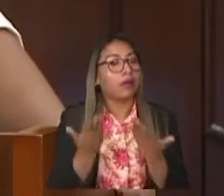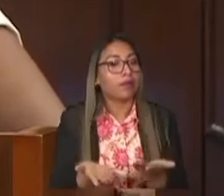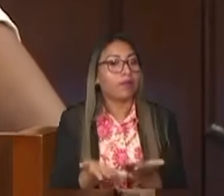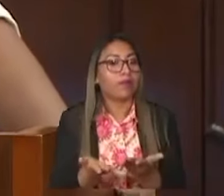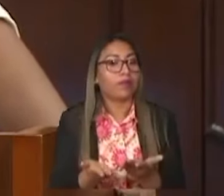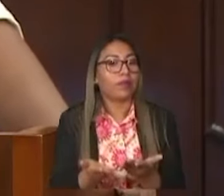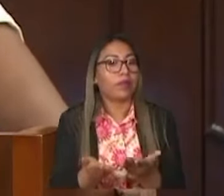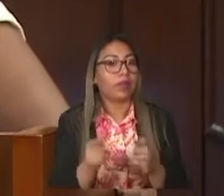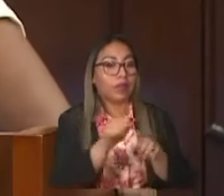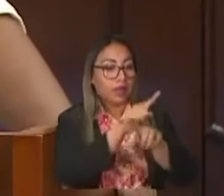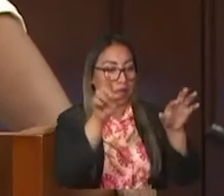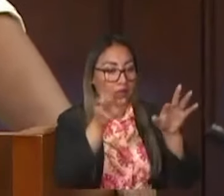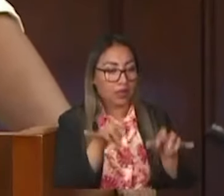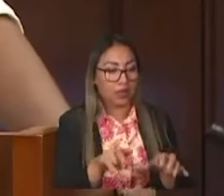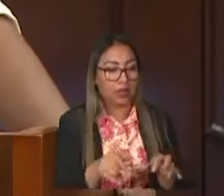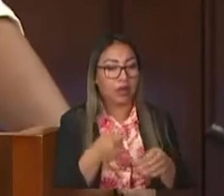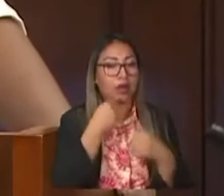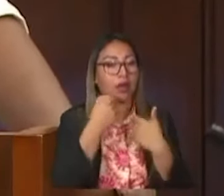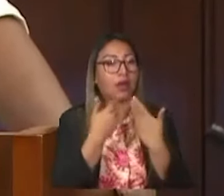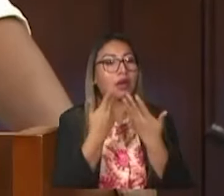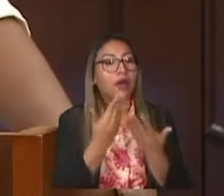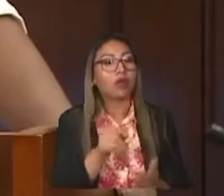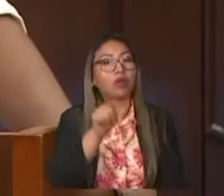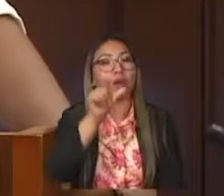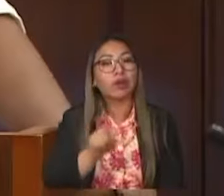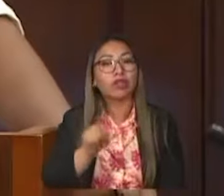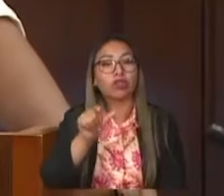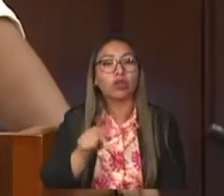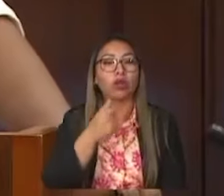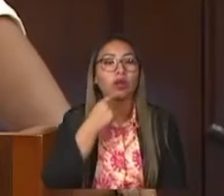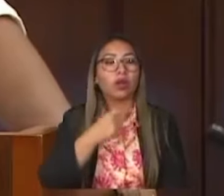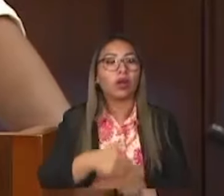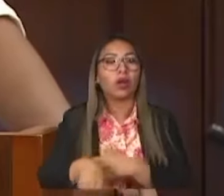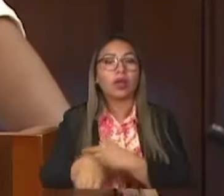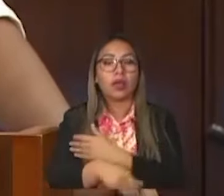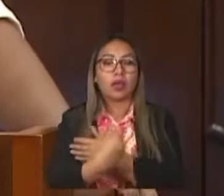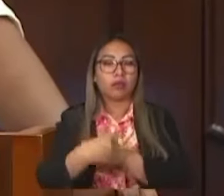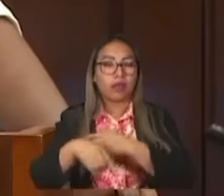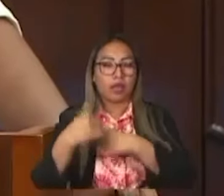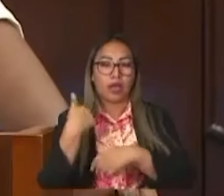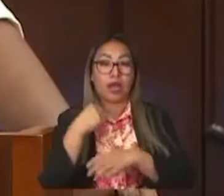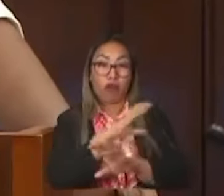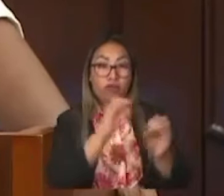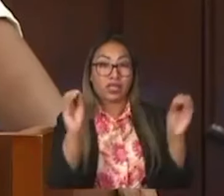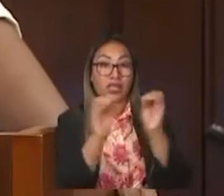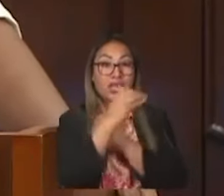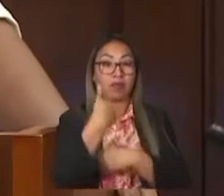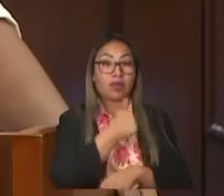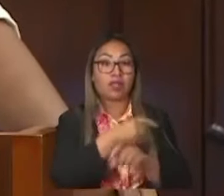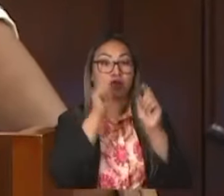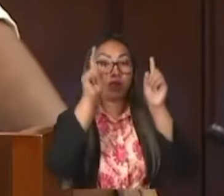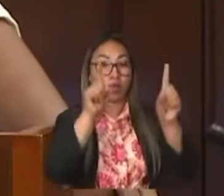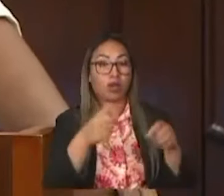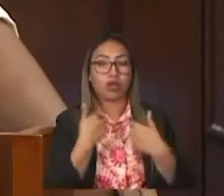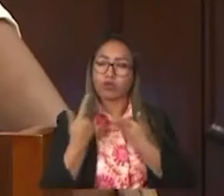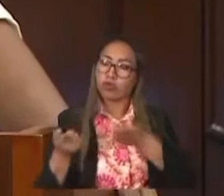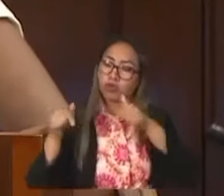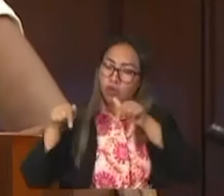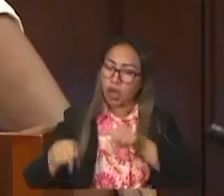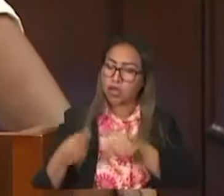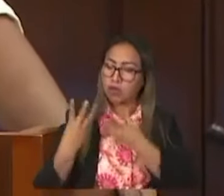las computadoras, a esos precios, una persona en el pasillo de Meduca gritó, mientras yo estoy aquí, yo no pierdo, porque en Meduca